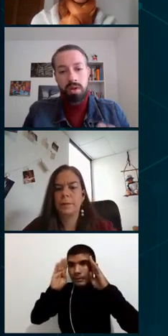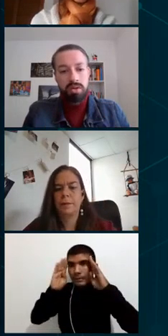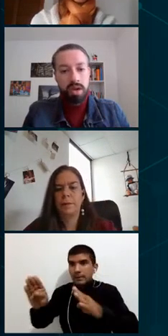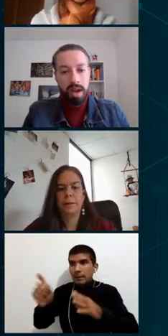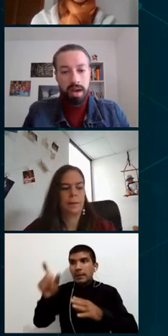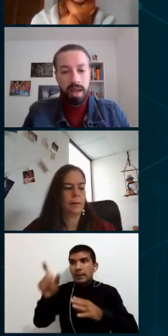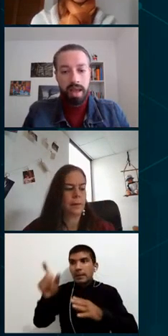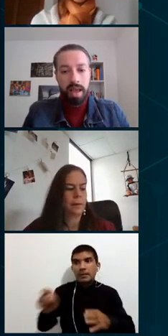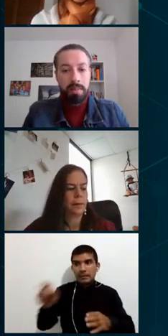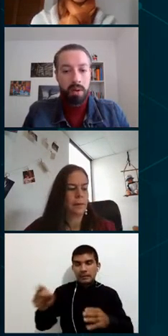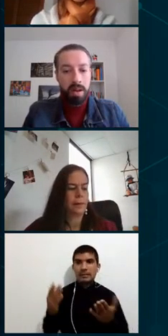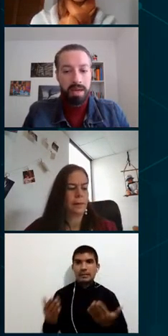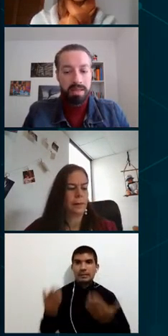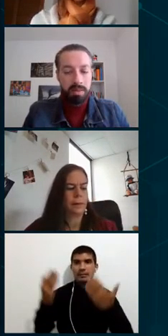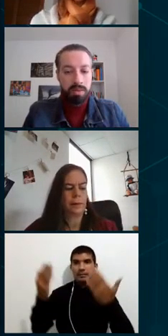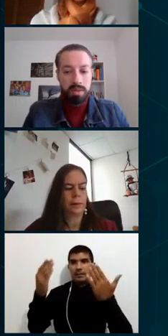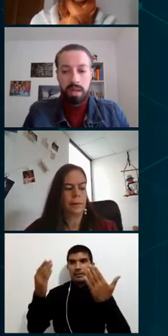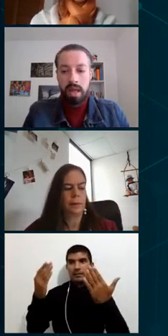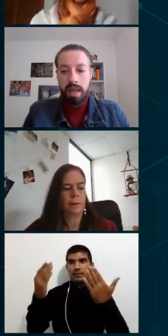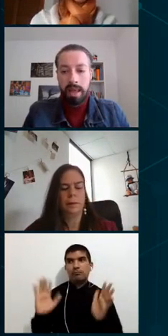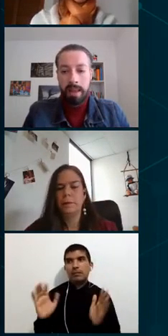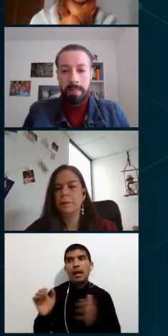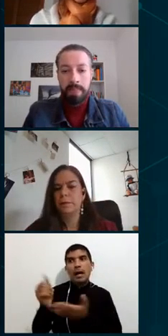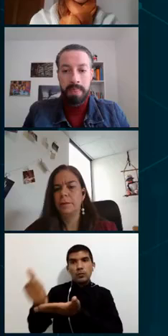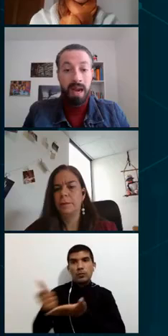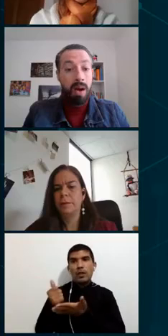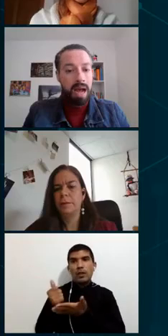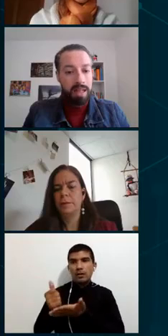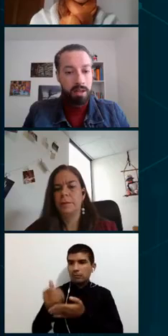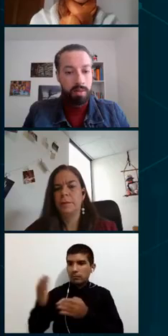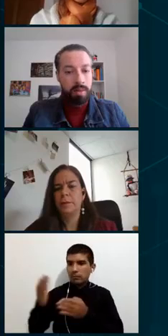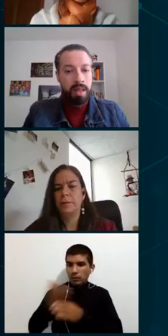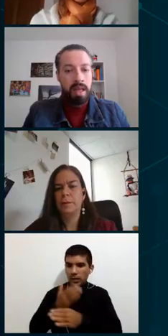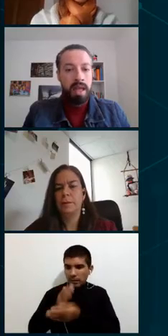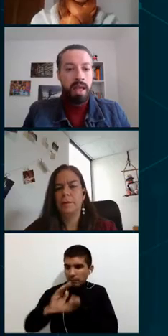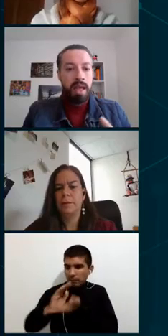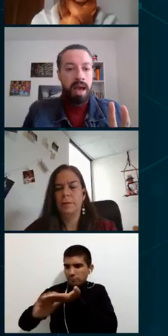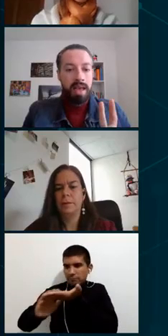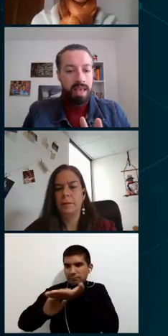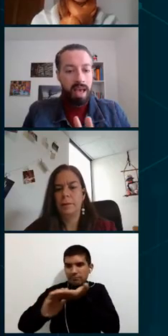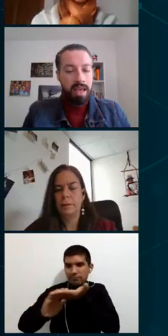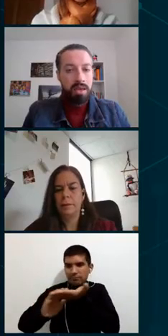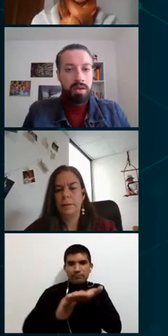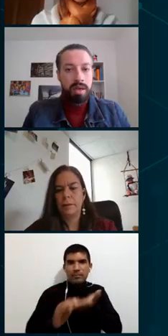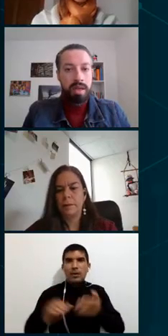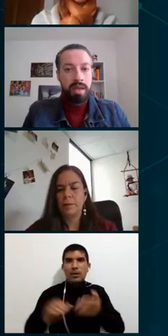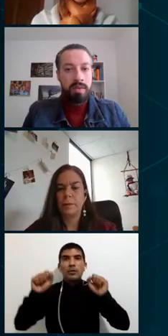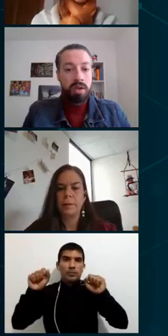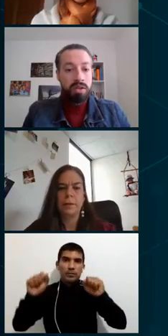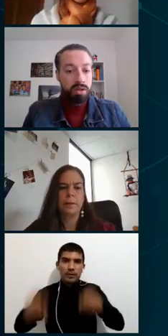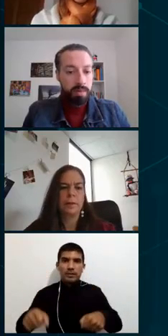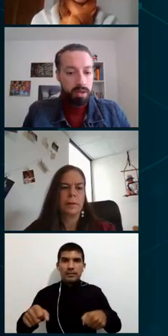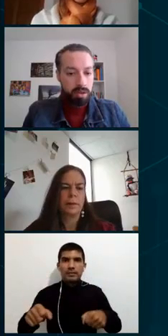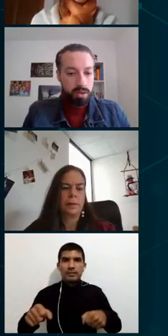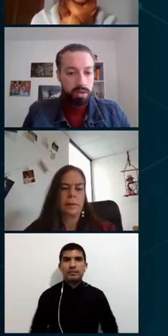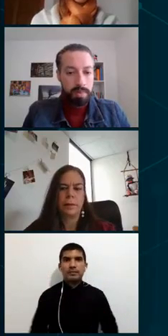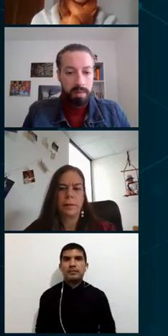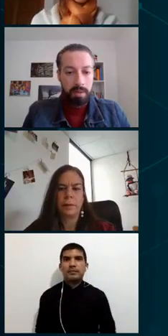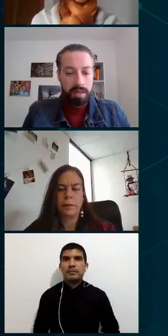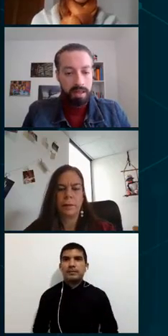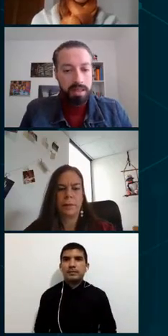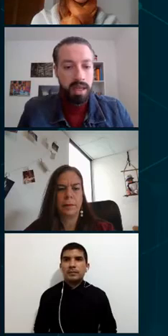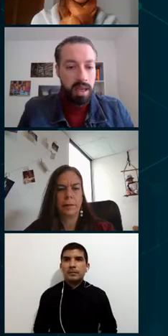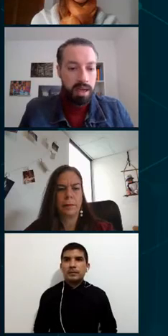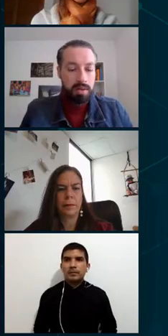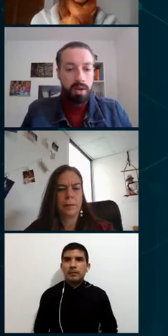permite solucionar el problema que estamos trabajando. Aquí hay dos conceptos